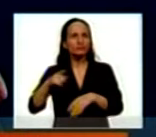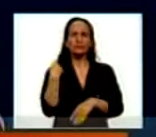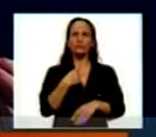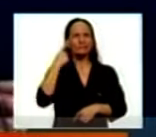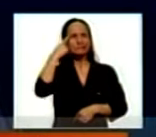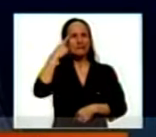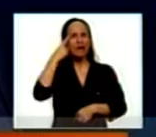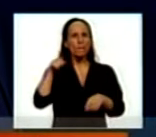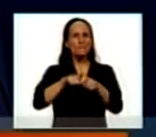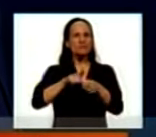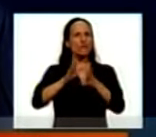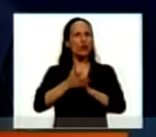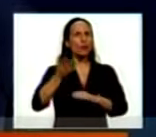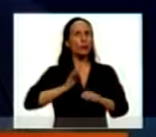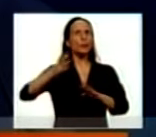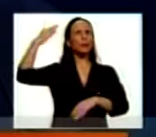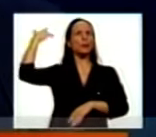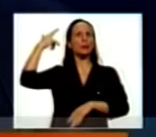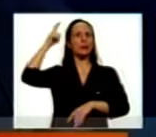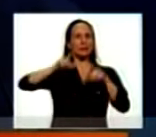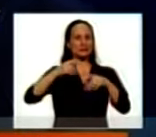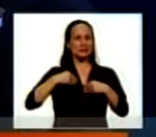que sentirían ellos en ese momento.